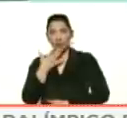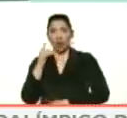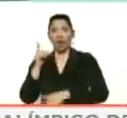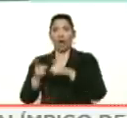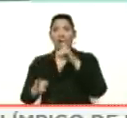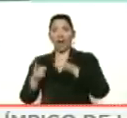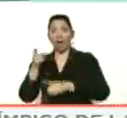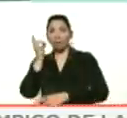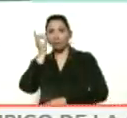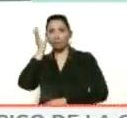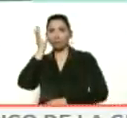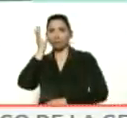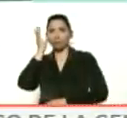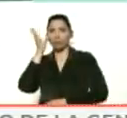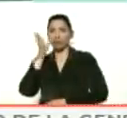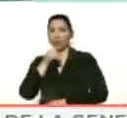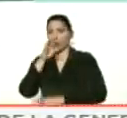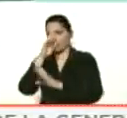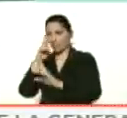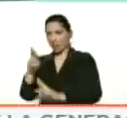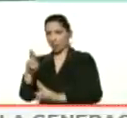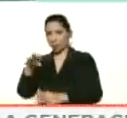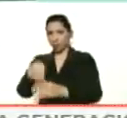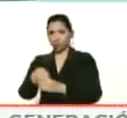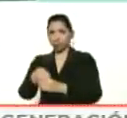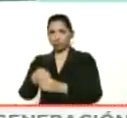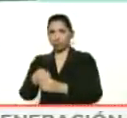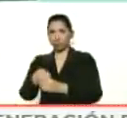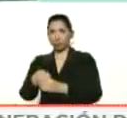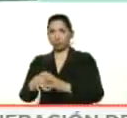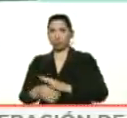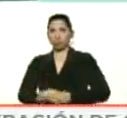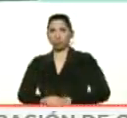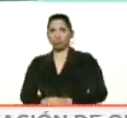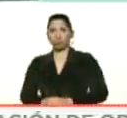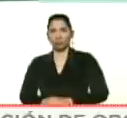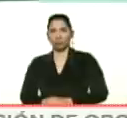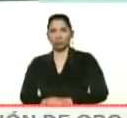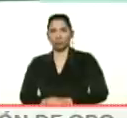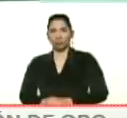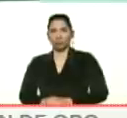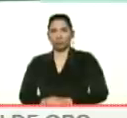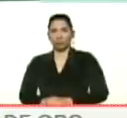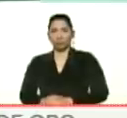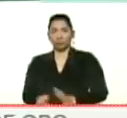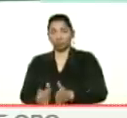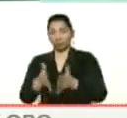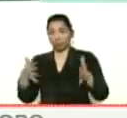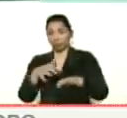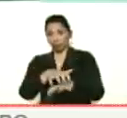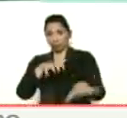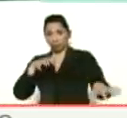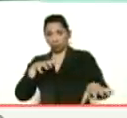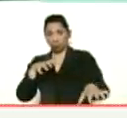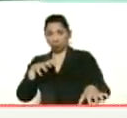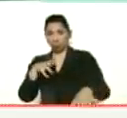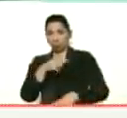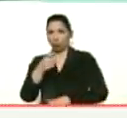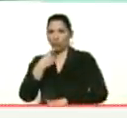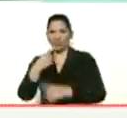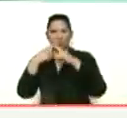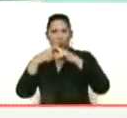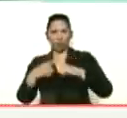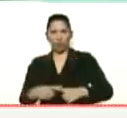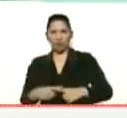le ocurre incumplir con la cuarentena. La inmensa mayoría, por no decir la